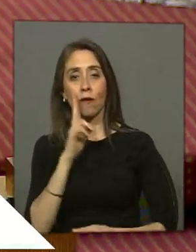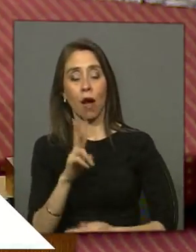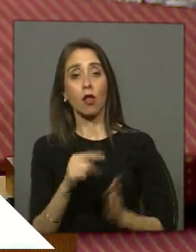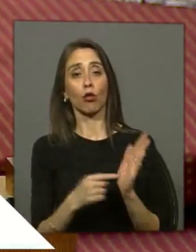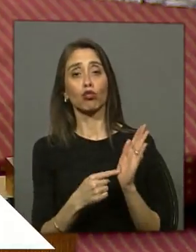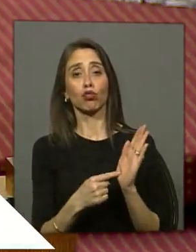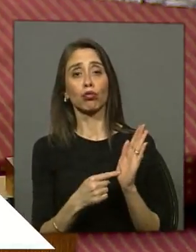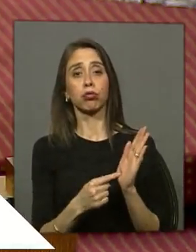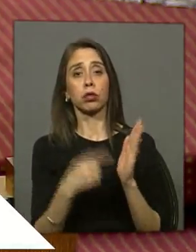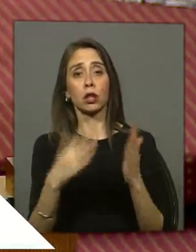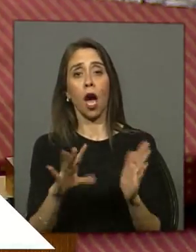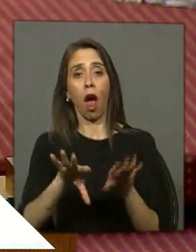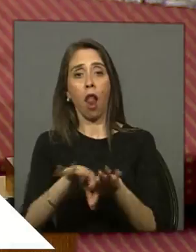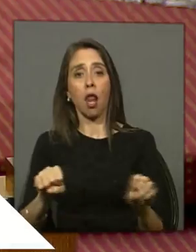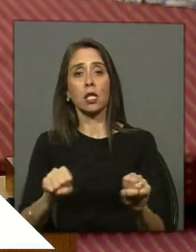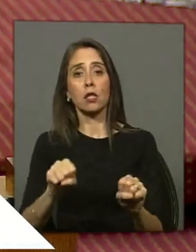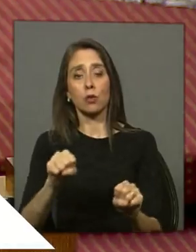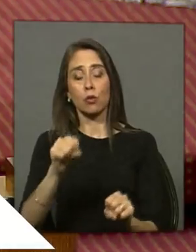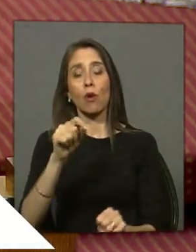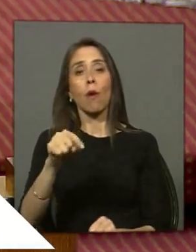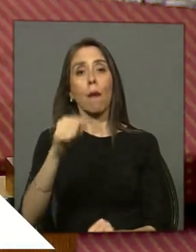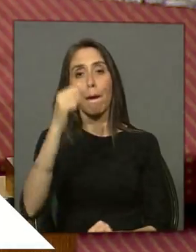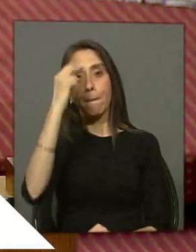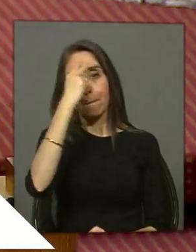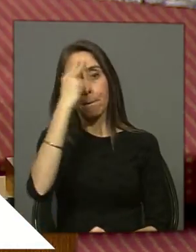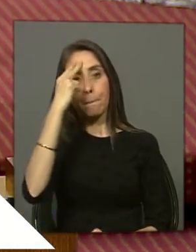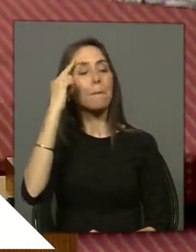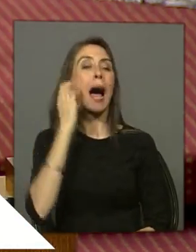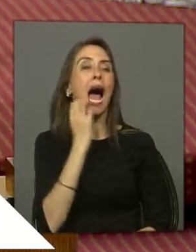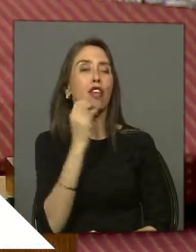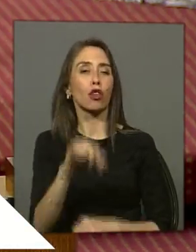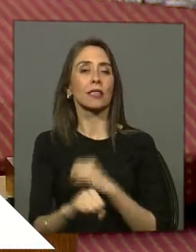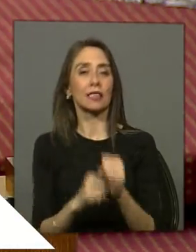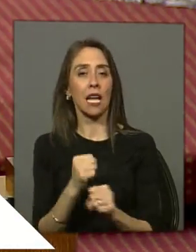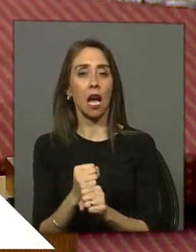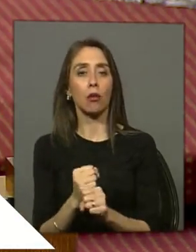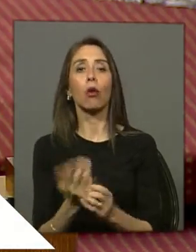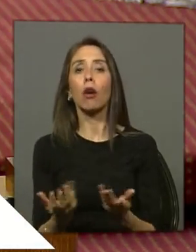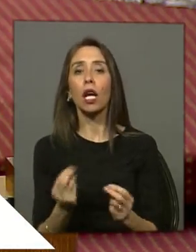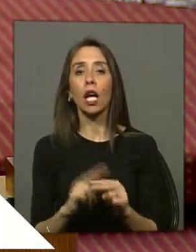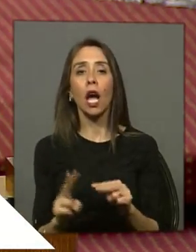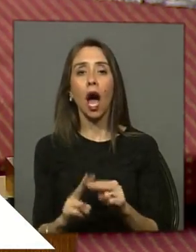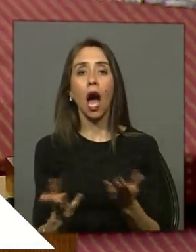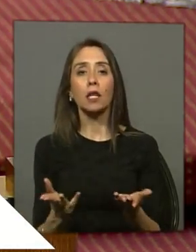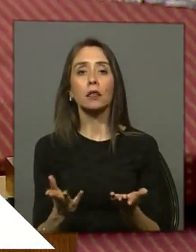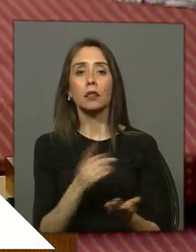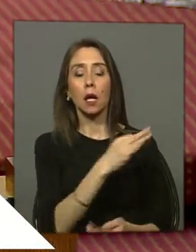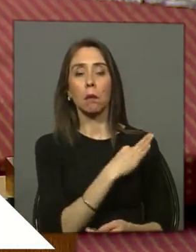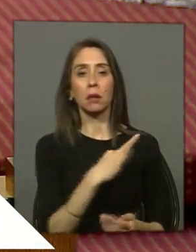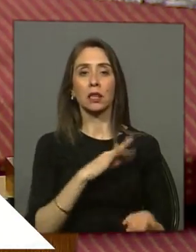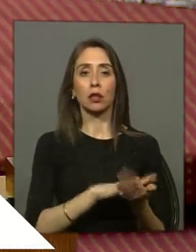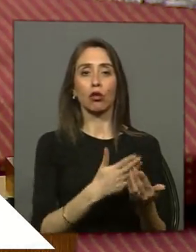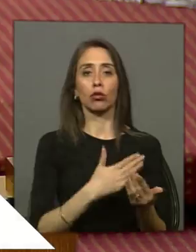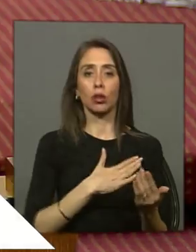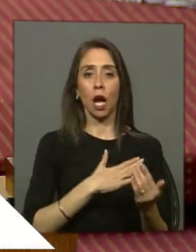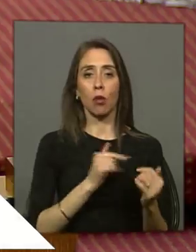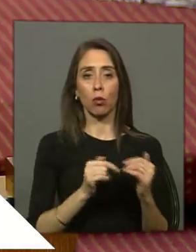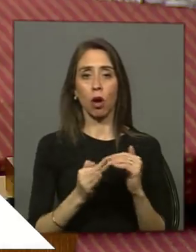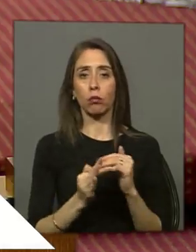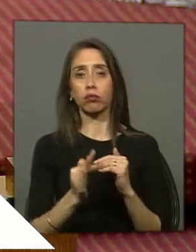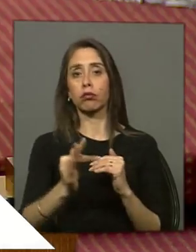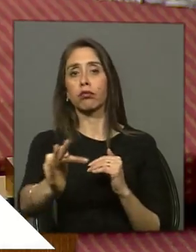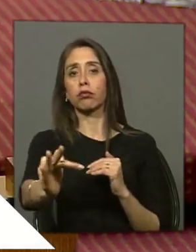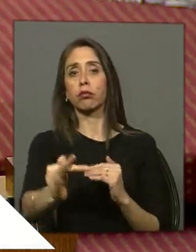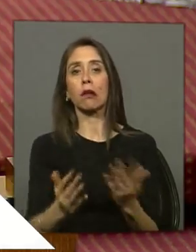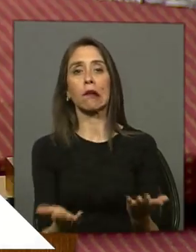desde mayo de este año por lo que es preciso saber cuál es el camino que está recorriendo el ministerio de aquí en adelante materia de